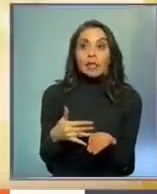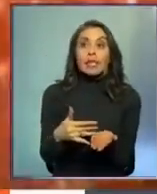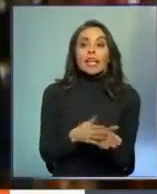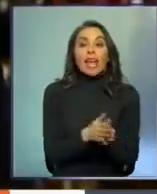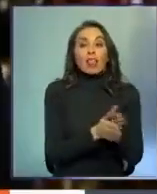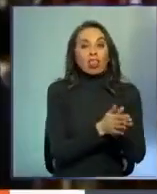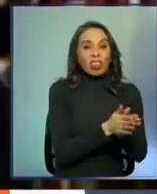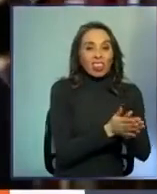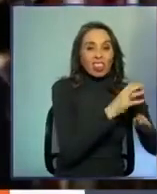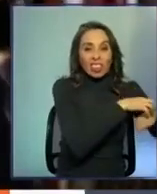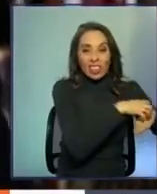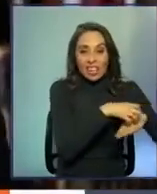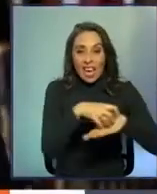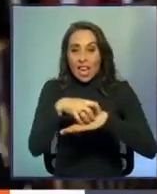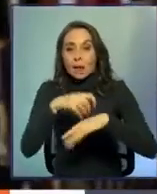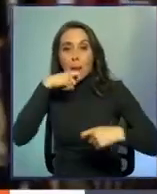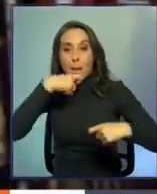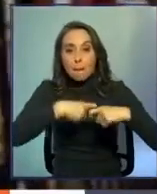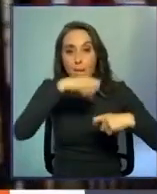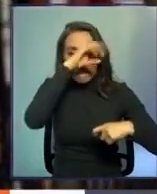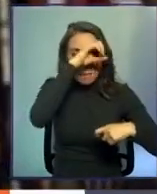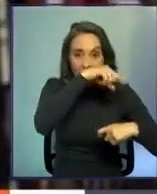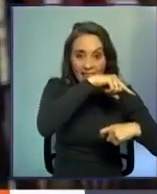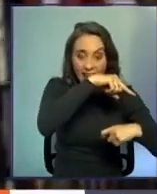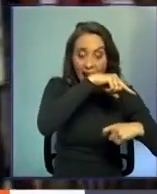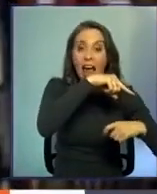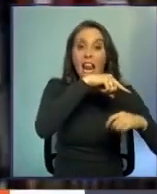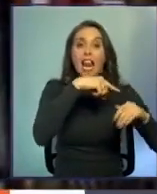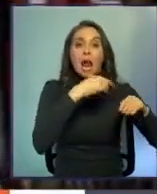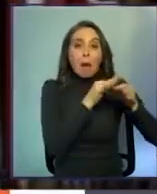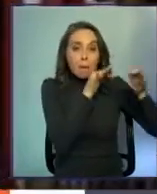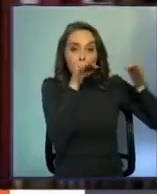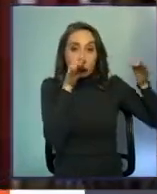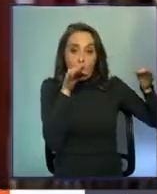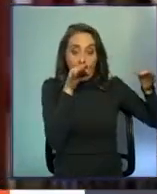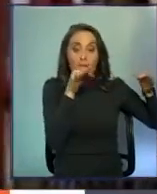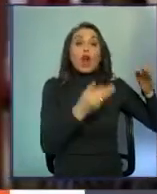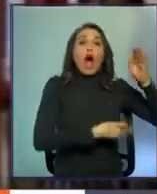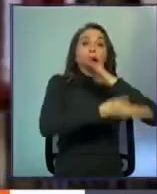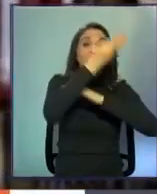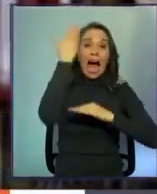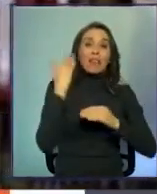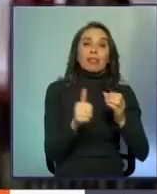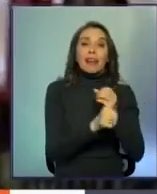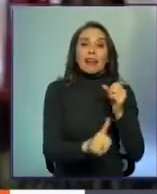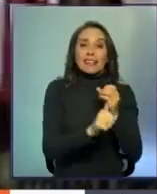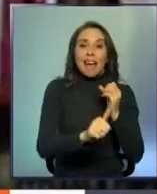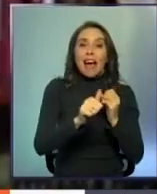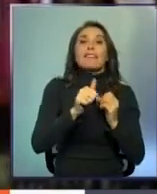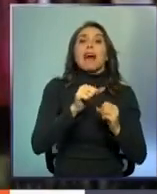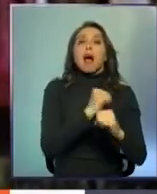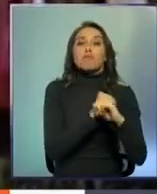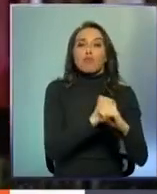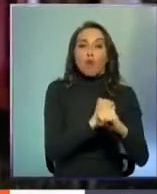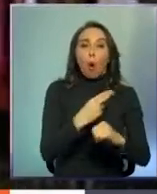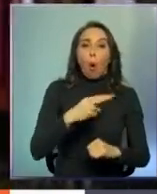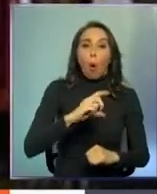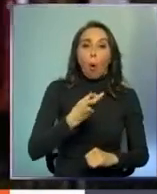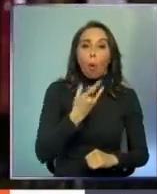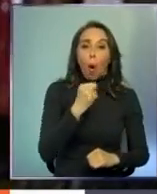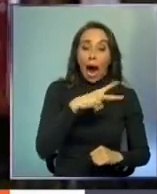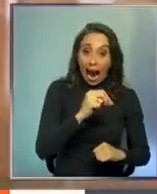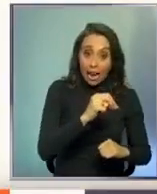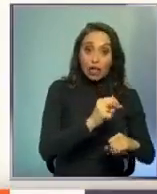que trae los minerales desde el interior. En un momento fue el guano, pero ahora eran las grandes salitreras las que mandaban su